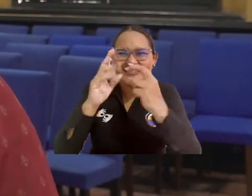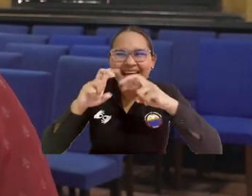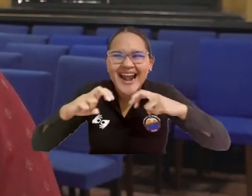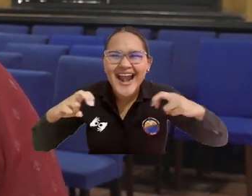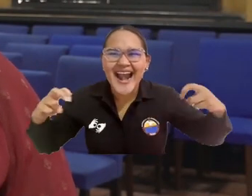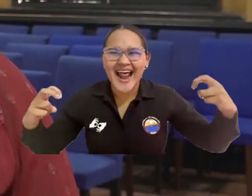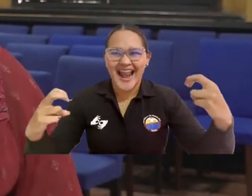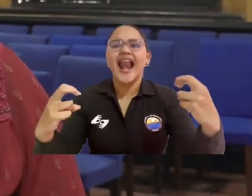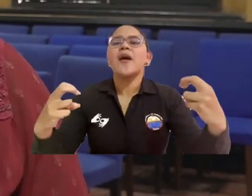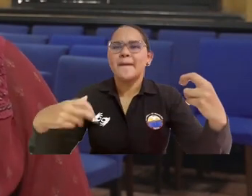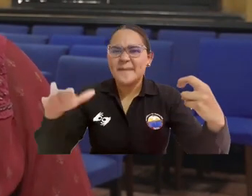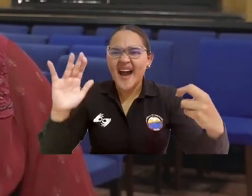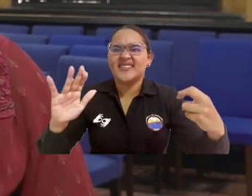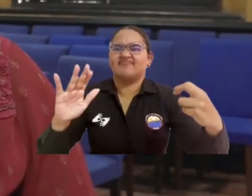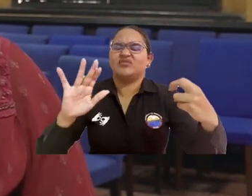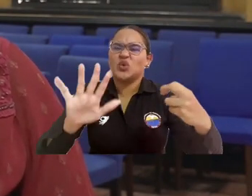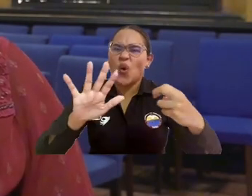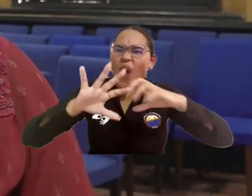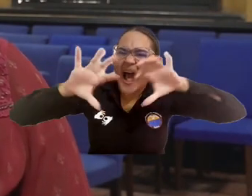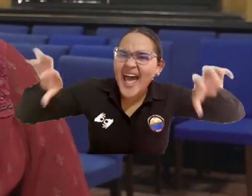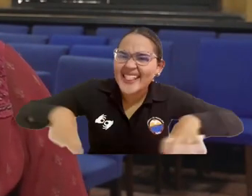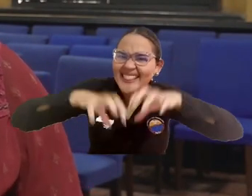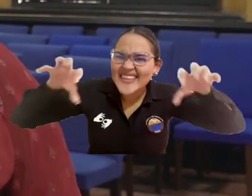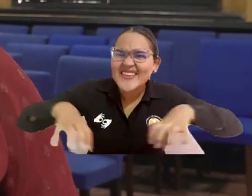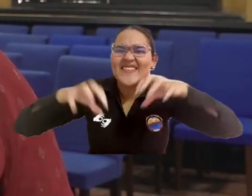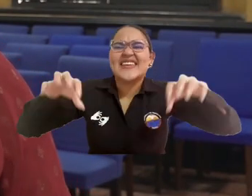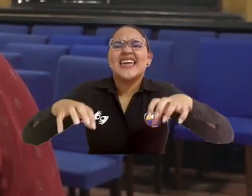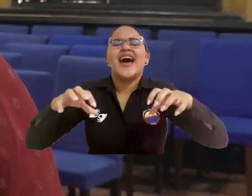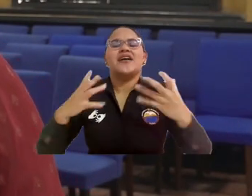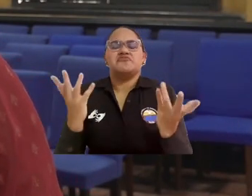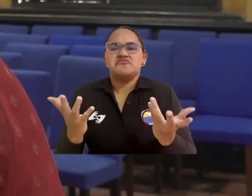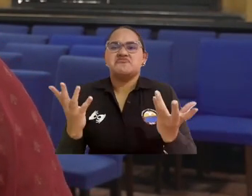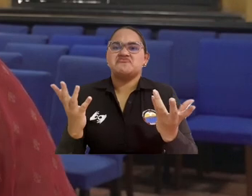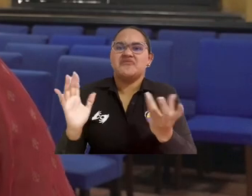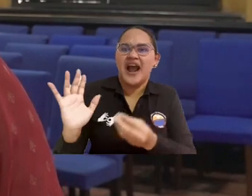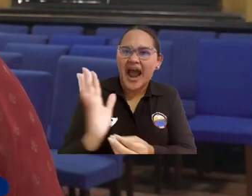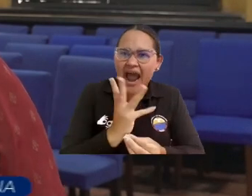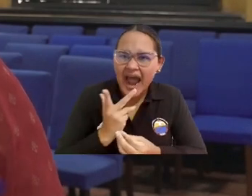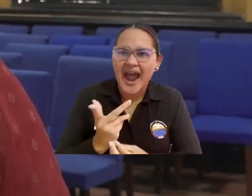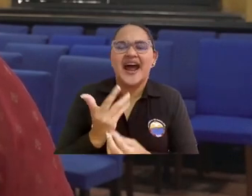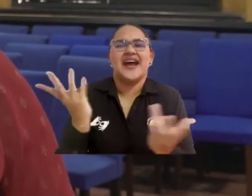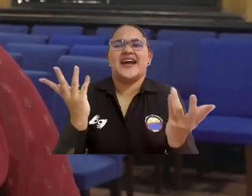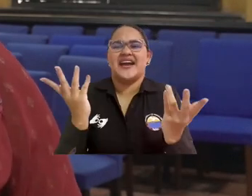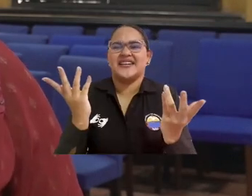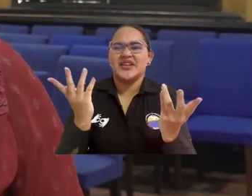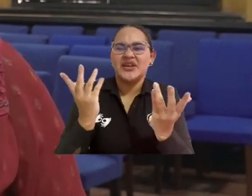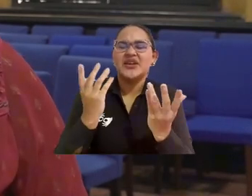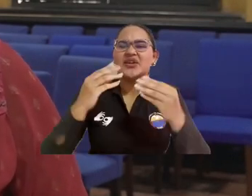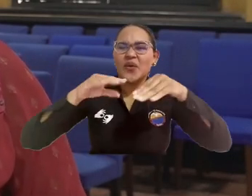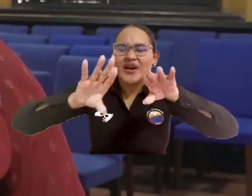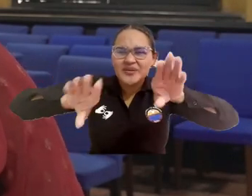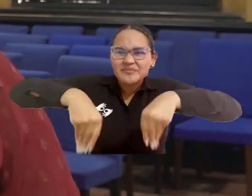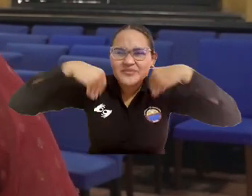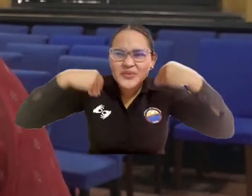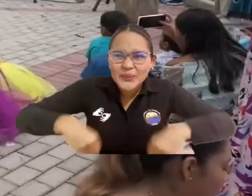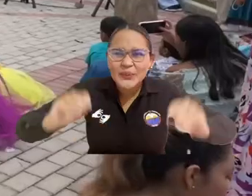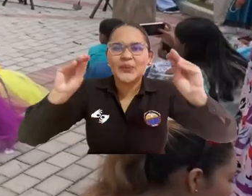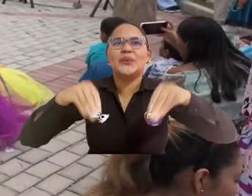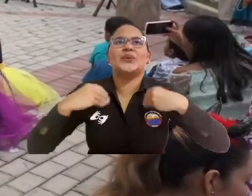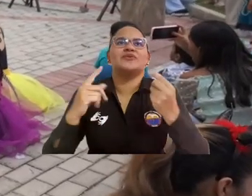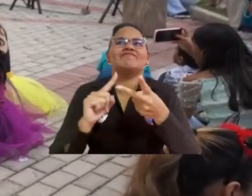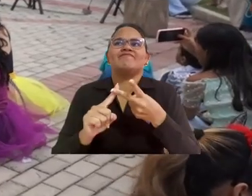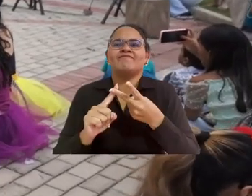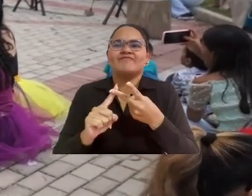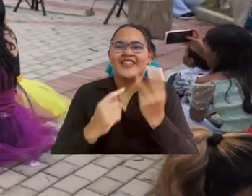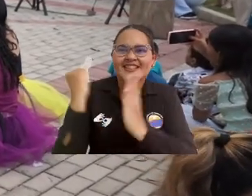van a desarrollar todas las actividades artísticas, culturales. Vamos a tener talleres de pintura, talleres de serigrafía, de cómic,